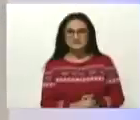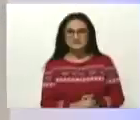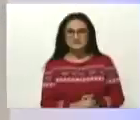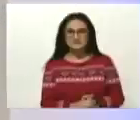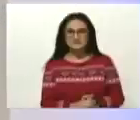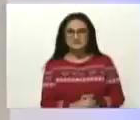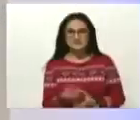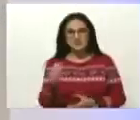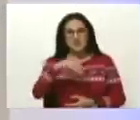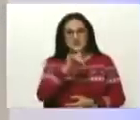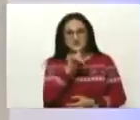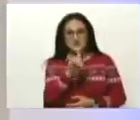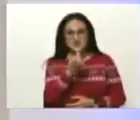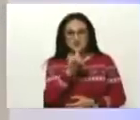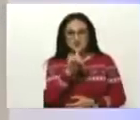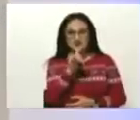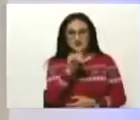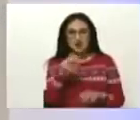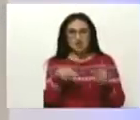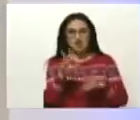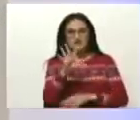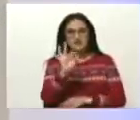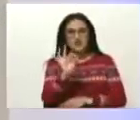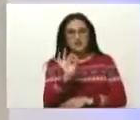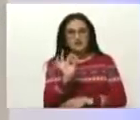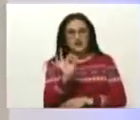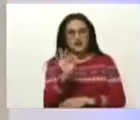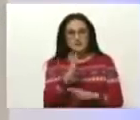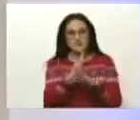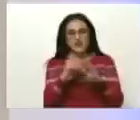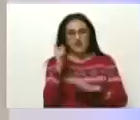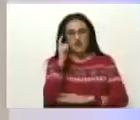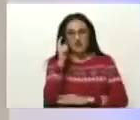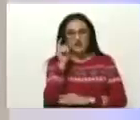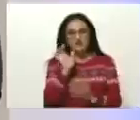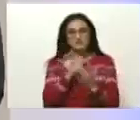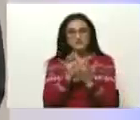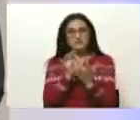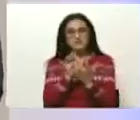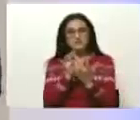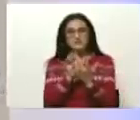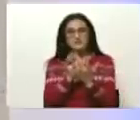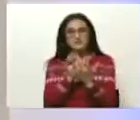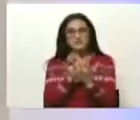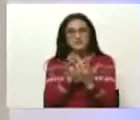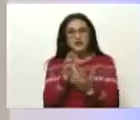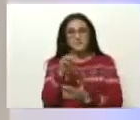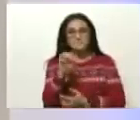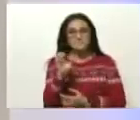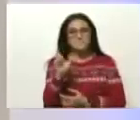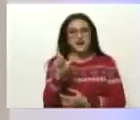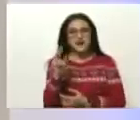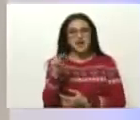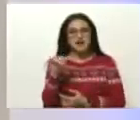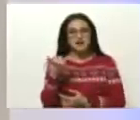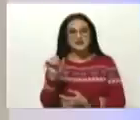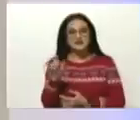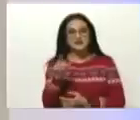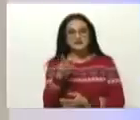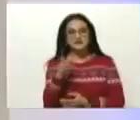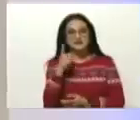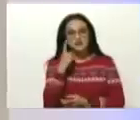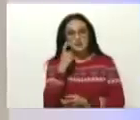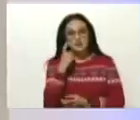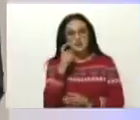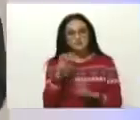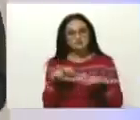Nosotros avanzamos con más informaciones, 12:50 minutos del mediodía. Establecemos un contacto con nuestra compañera Melanie Castillo a propósito de la